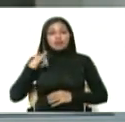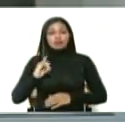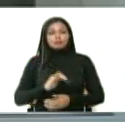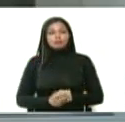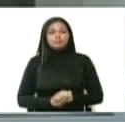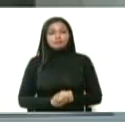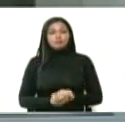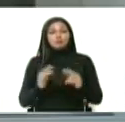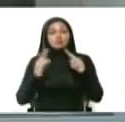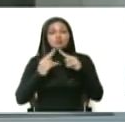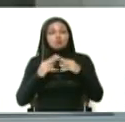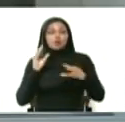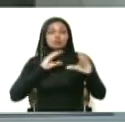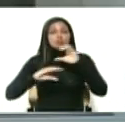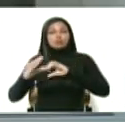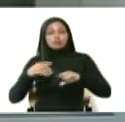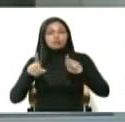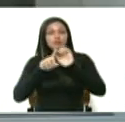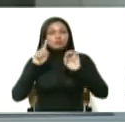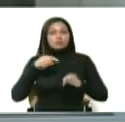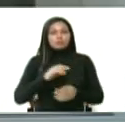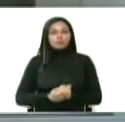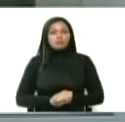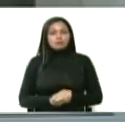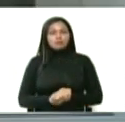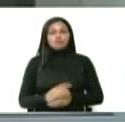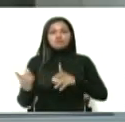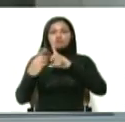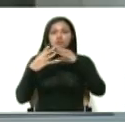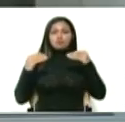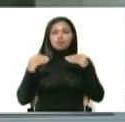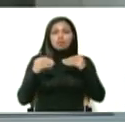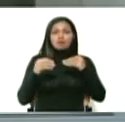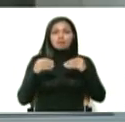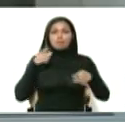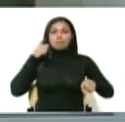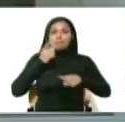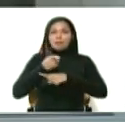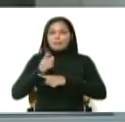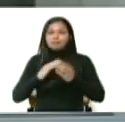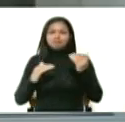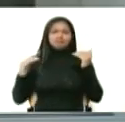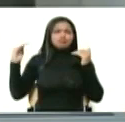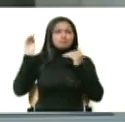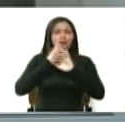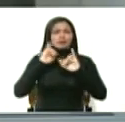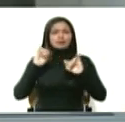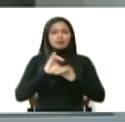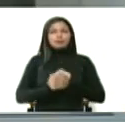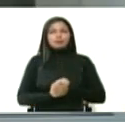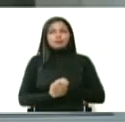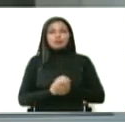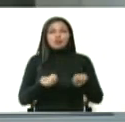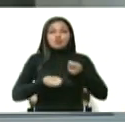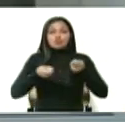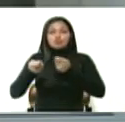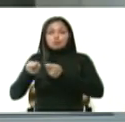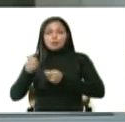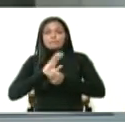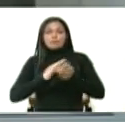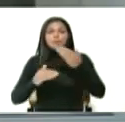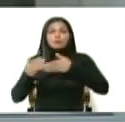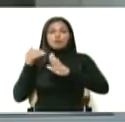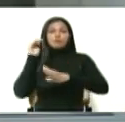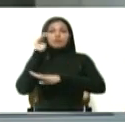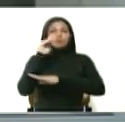el conocimiento científico para afrontar este reto, para superarlo y para autoconstruirse hacia